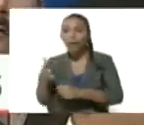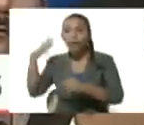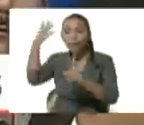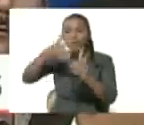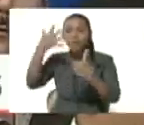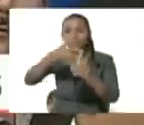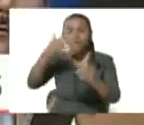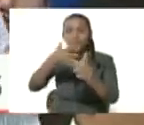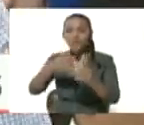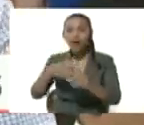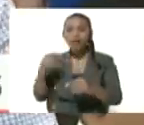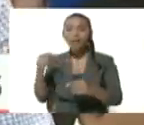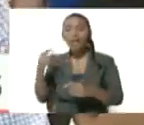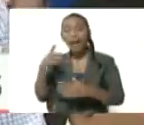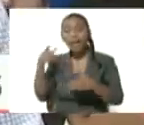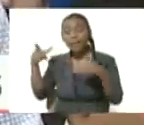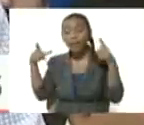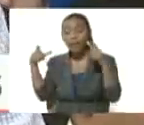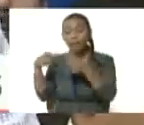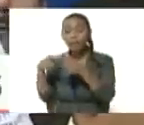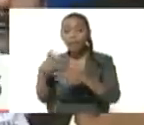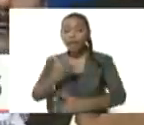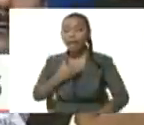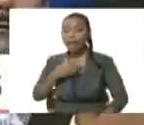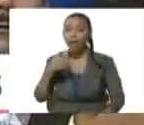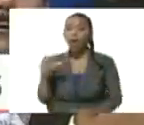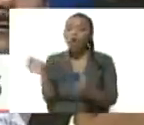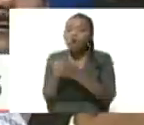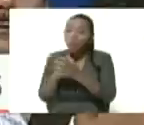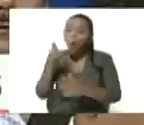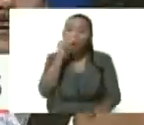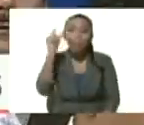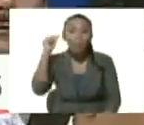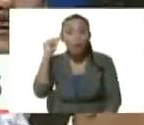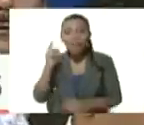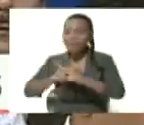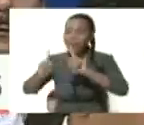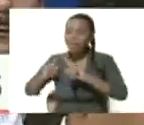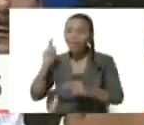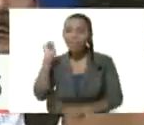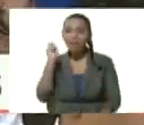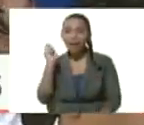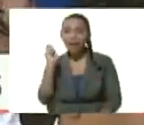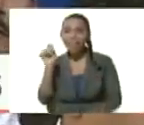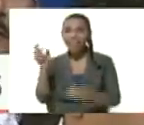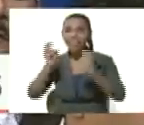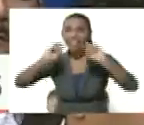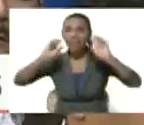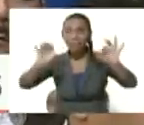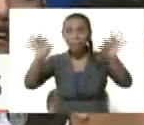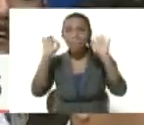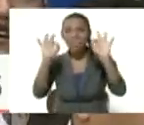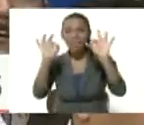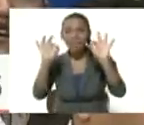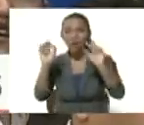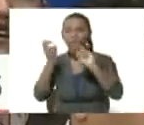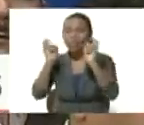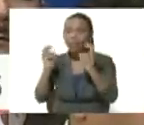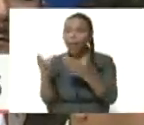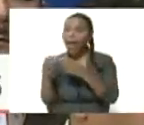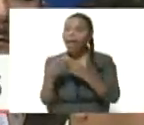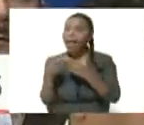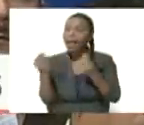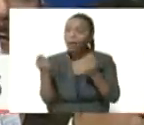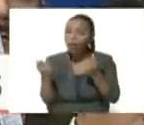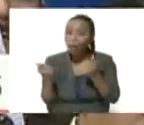de este Consejo de Alcaldes, un grupo de hombres y mujeres en distintas tareas, temas específicos, servicios públicos, el tema económico, el tema